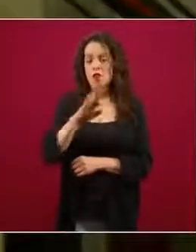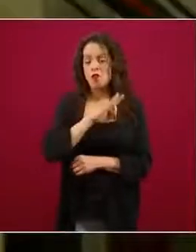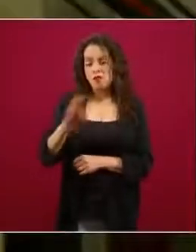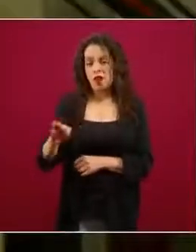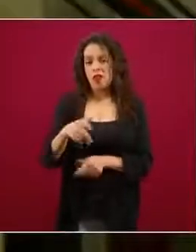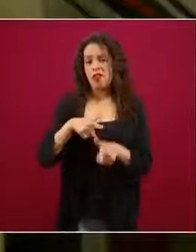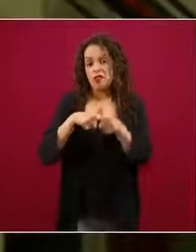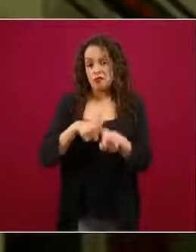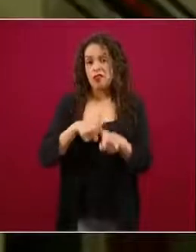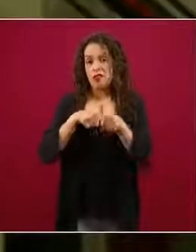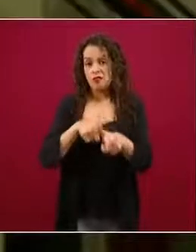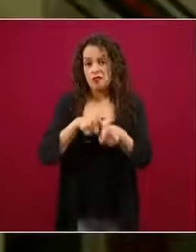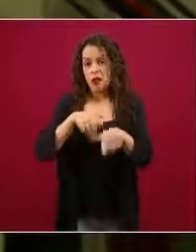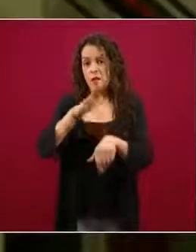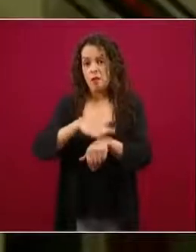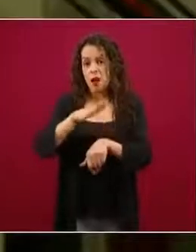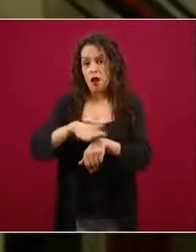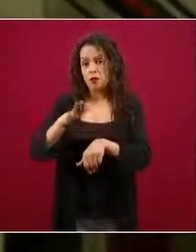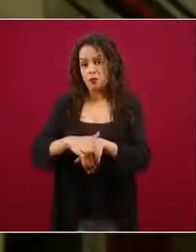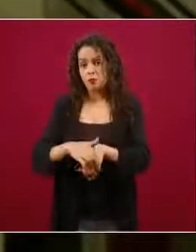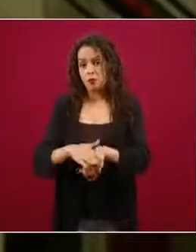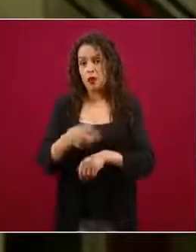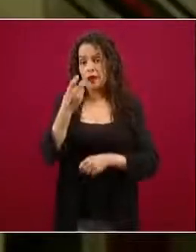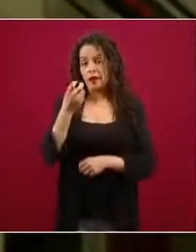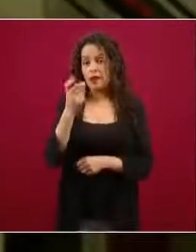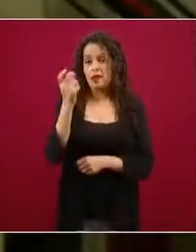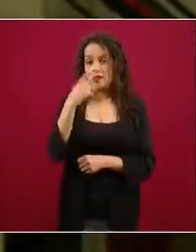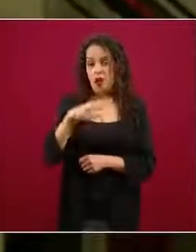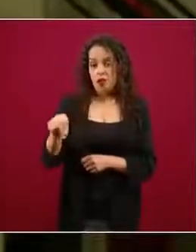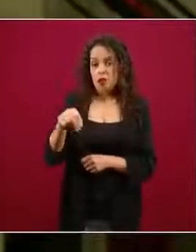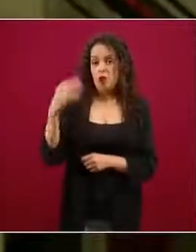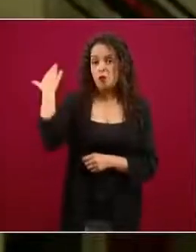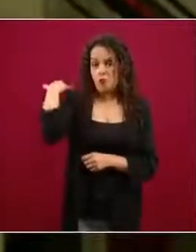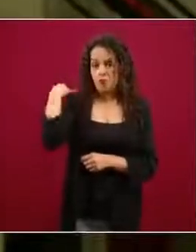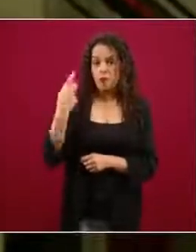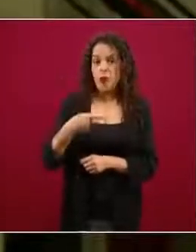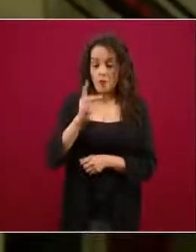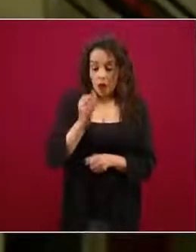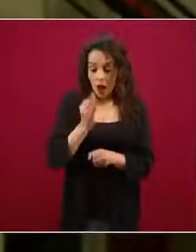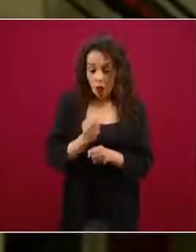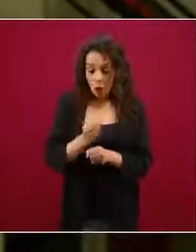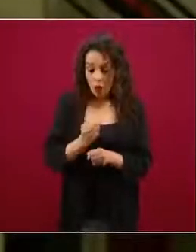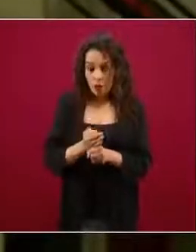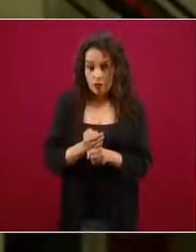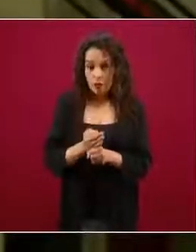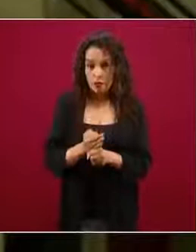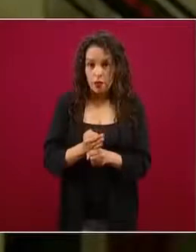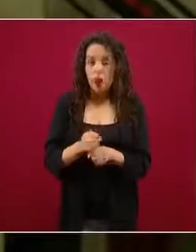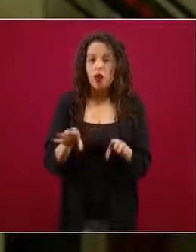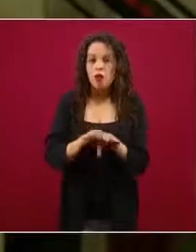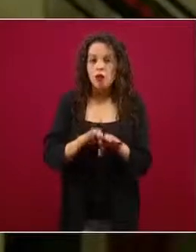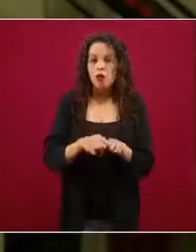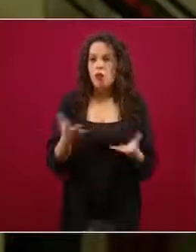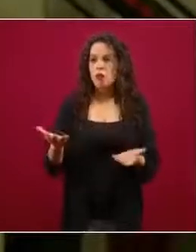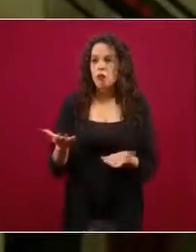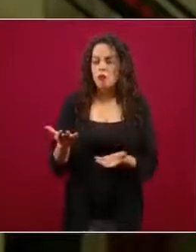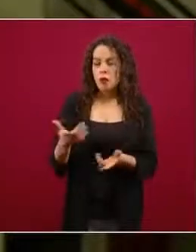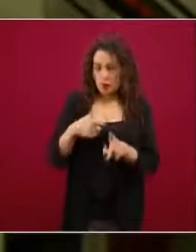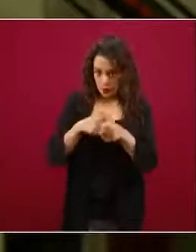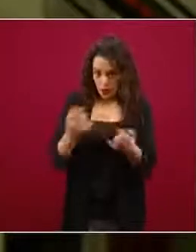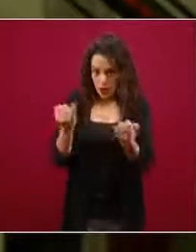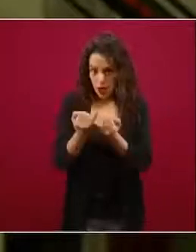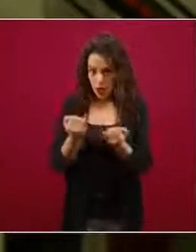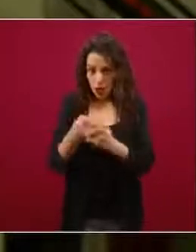si nos pueda hablar un poco sobre eso, del estado actual de ese tipo de información. Y la segunda pregunta sería sobre